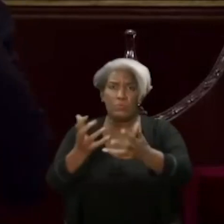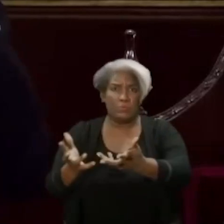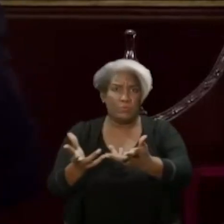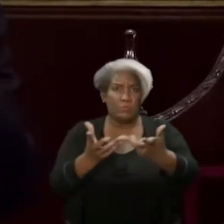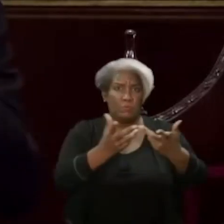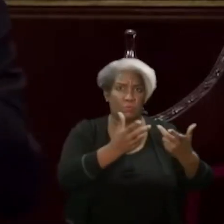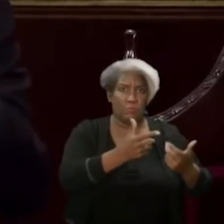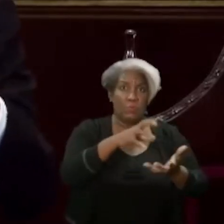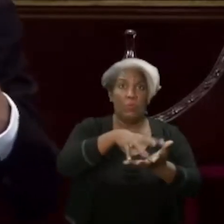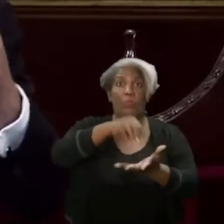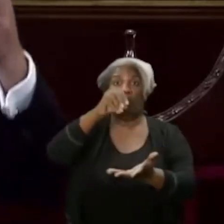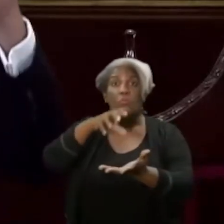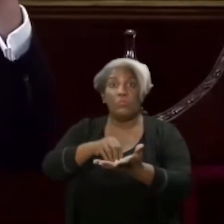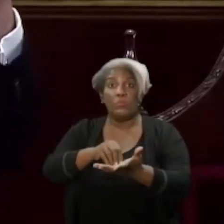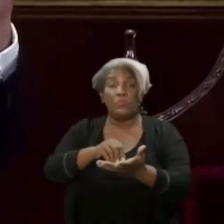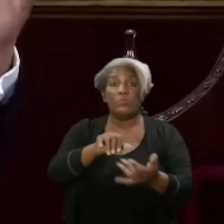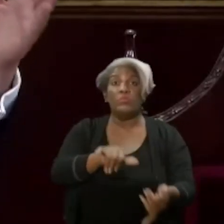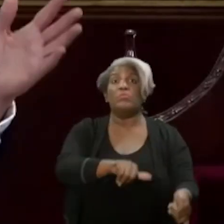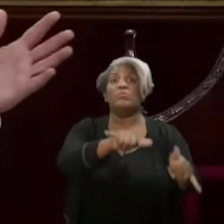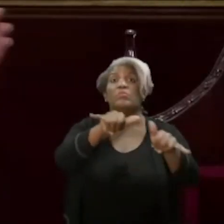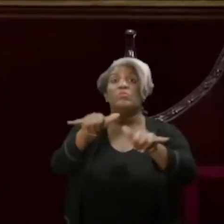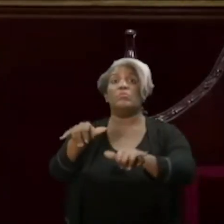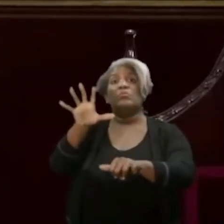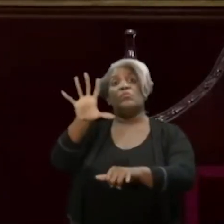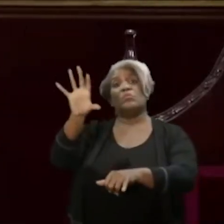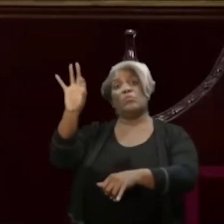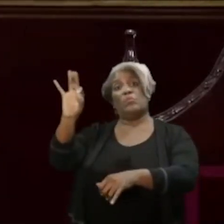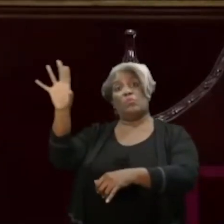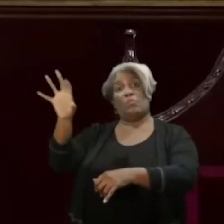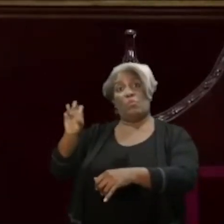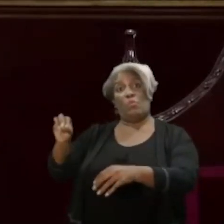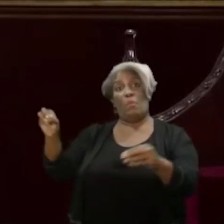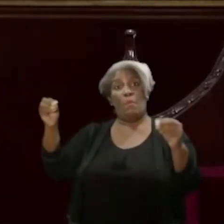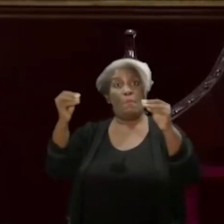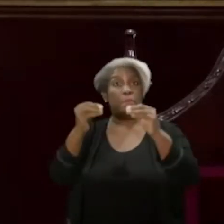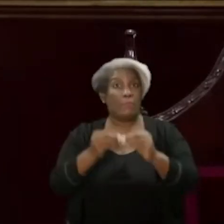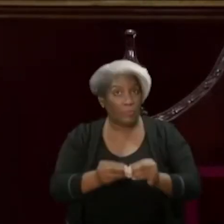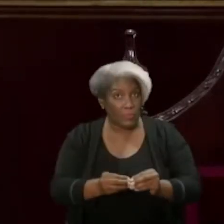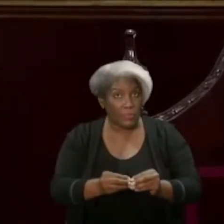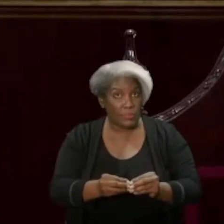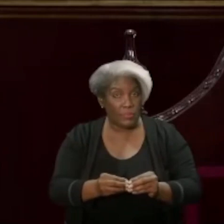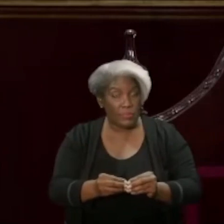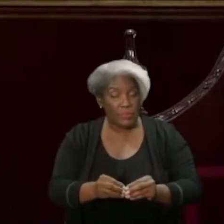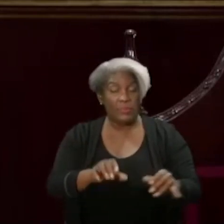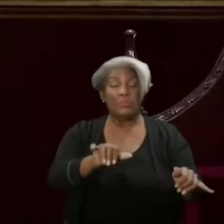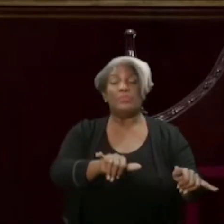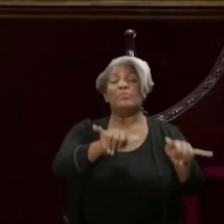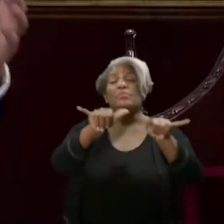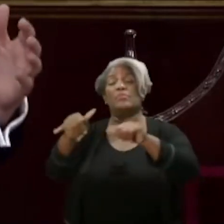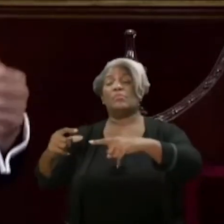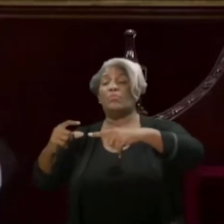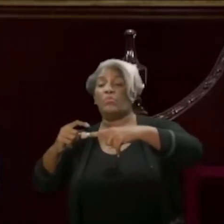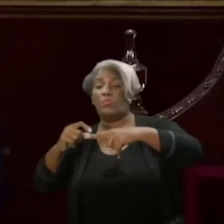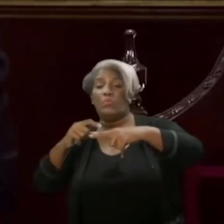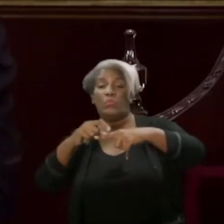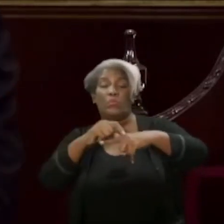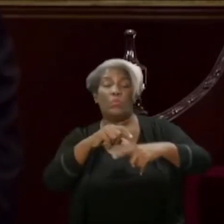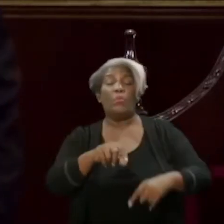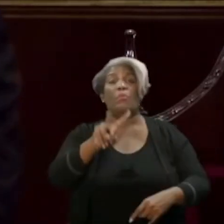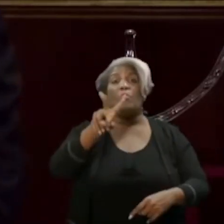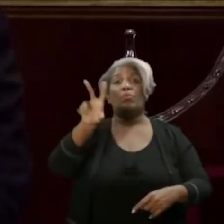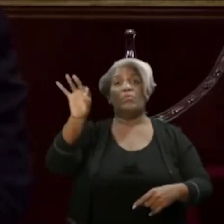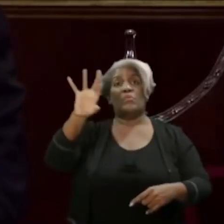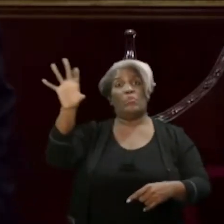Y si hacemos el mismo cálculo con el arroz, sería un 59% más. Y si lo hacemos con las habichuelas, un 29%